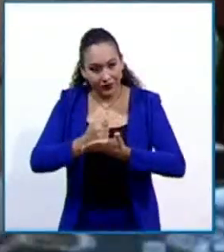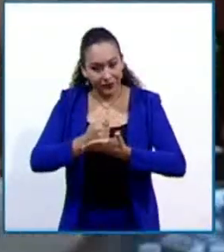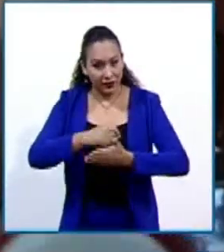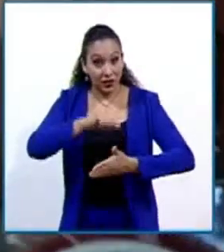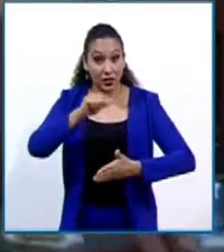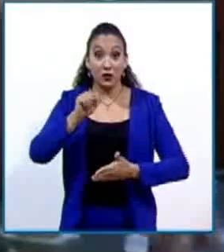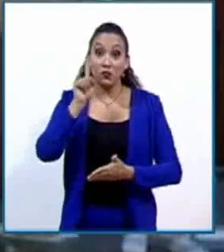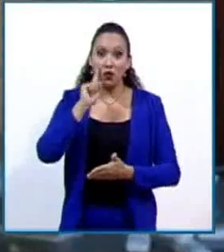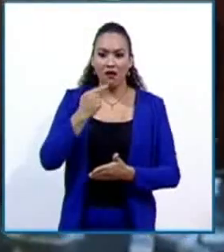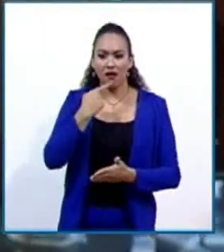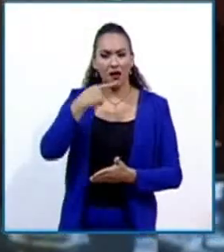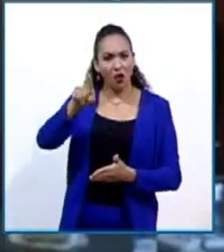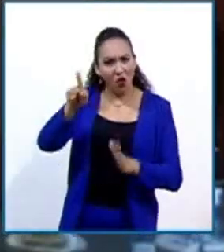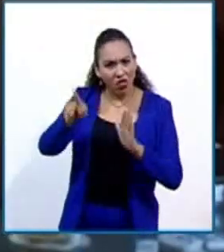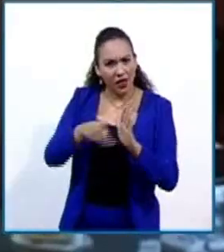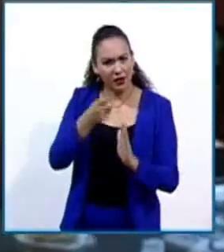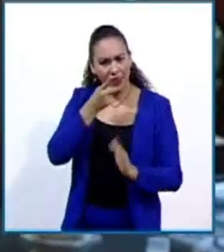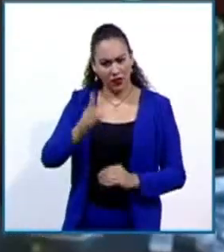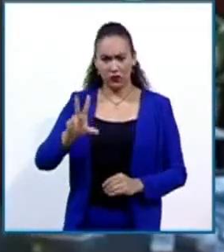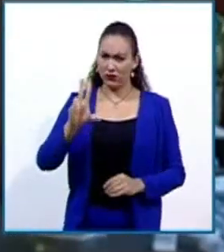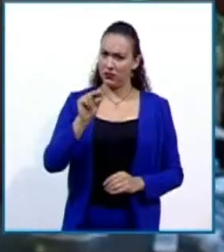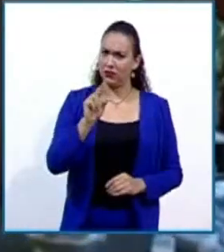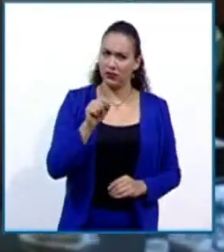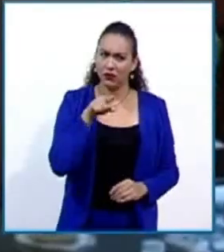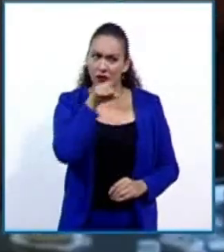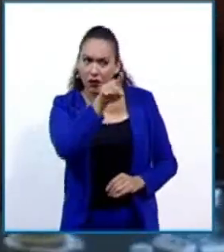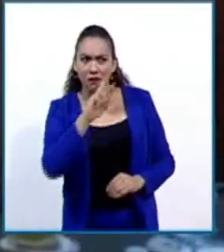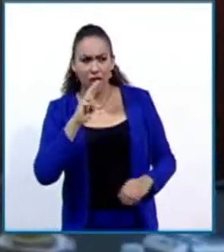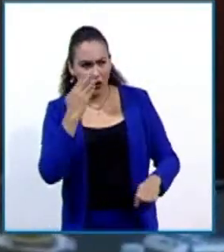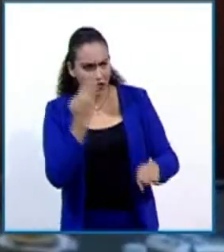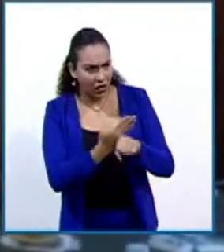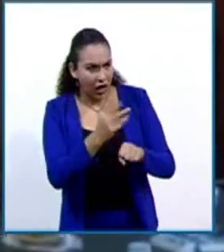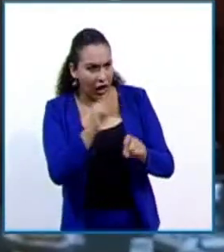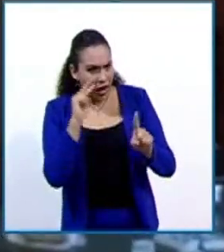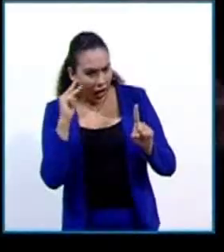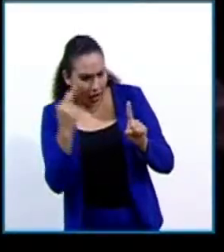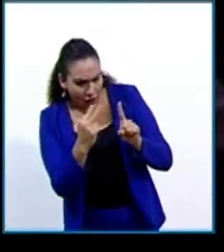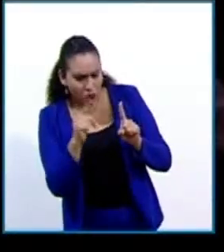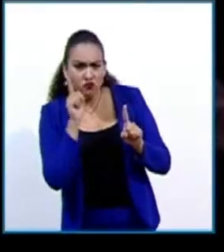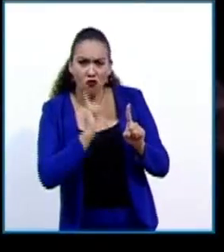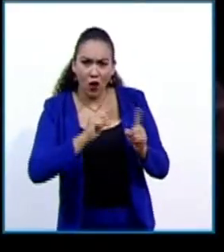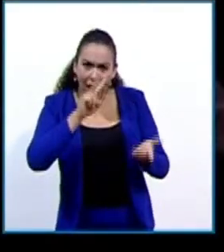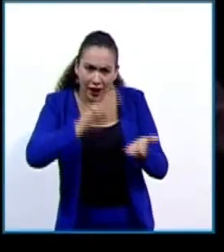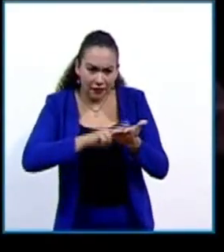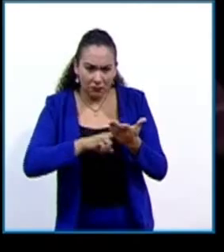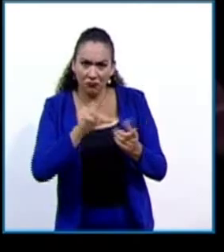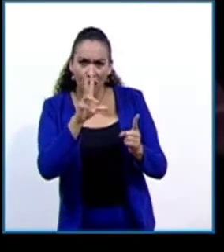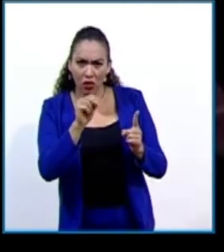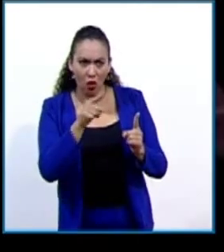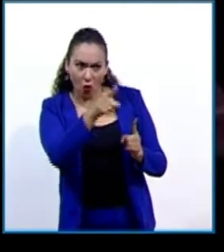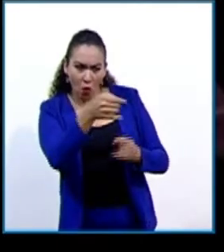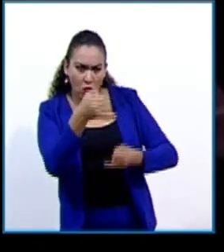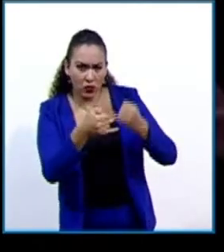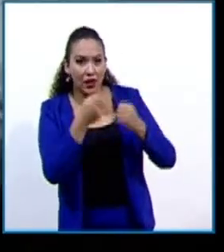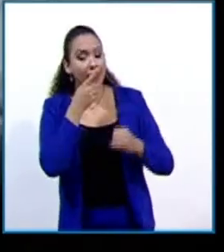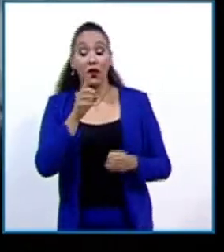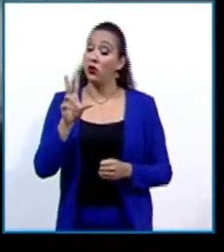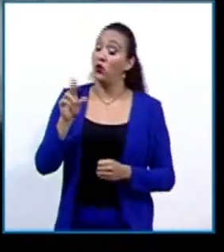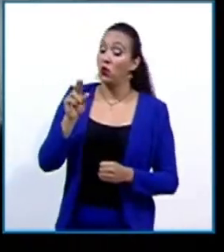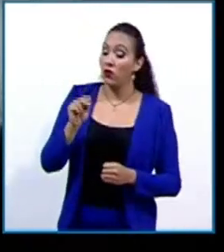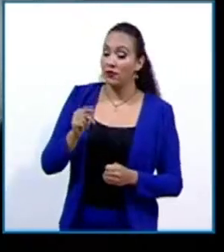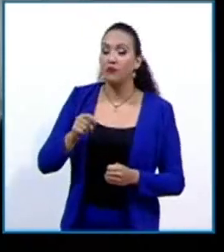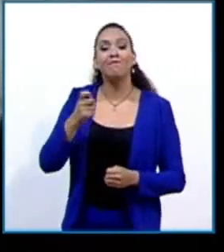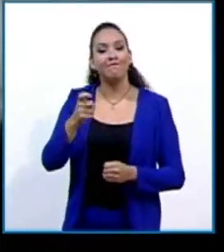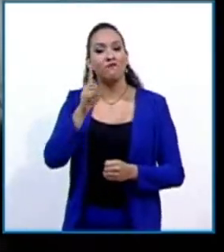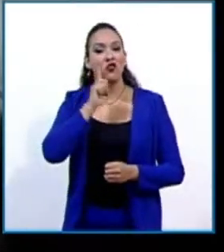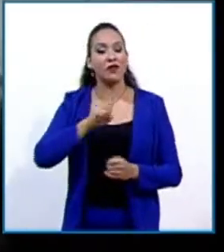un amparo en el que reclamó que la autoridad responsable no juzgó con perspectiva de género, mismo que le fue negado, por lo que